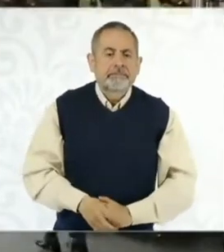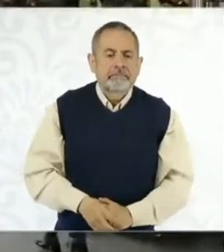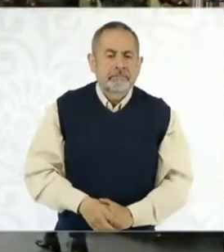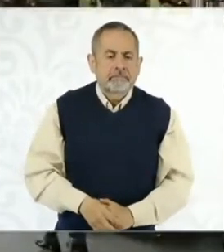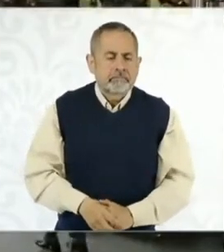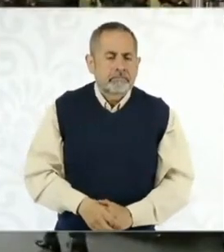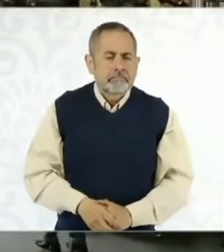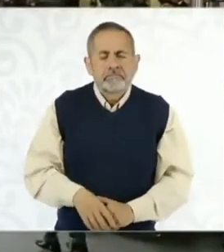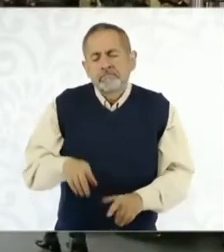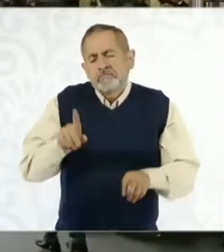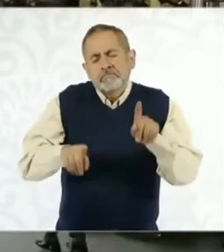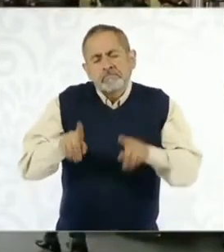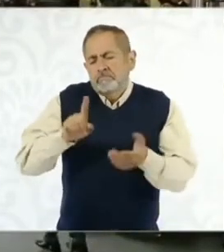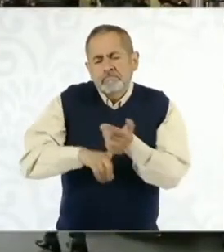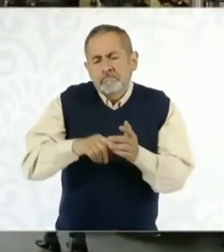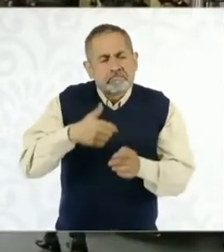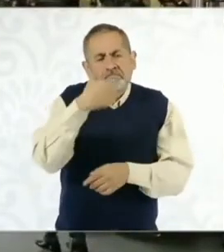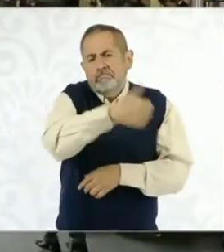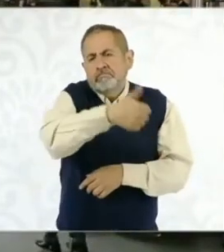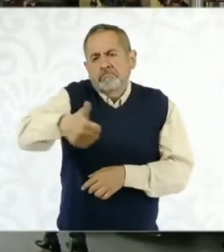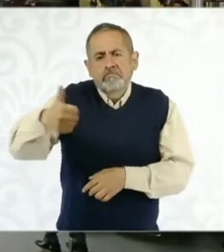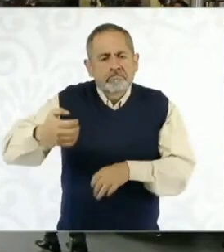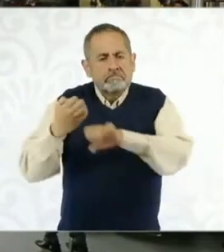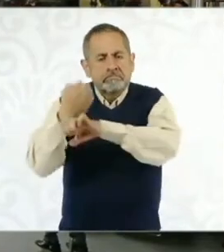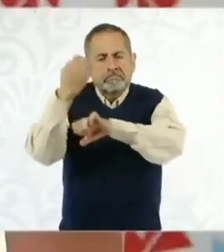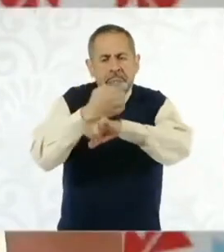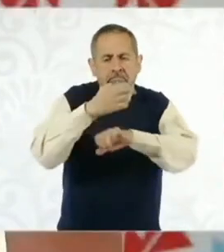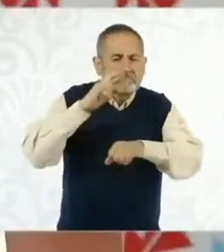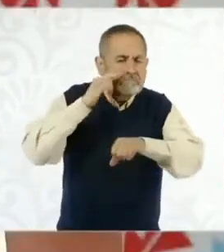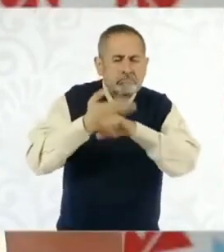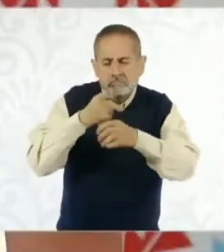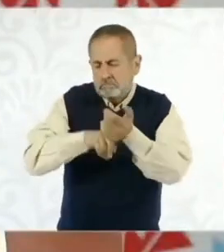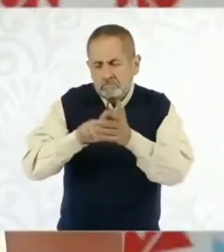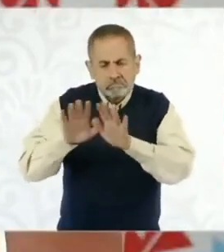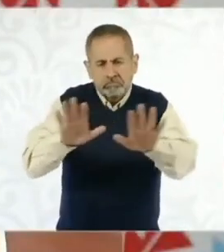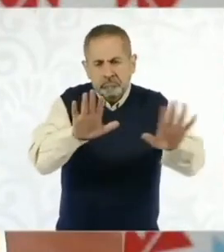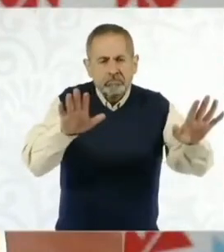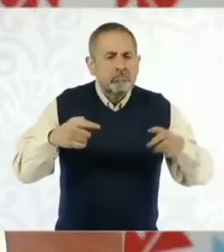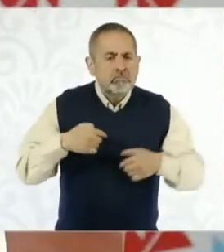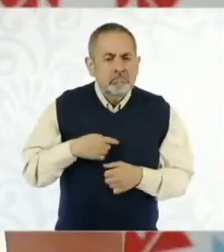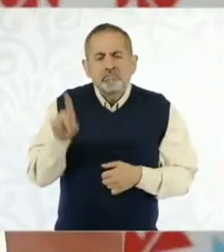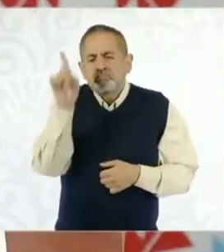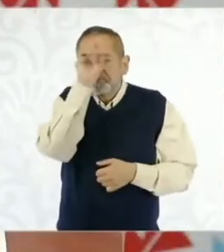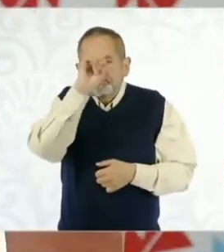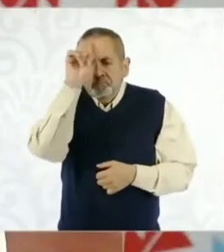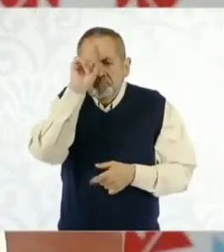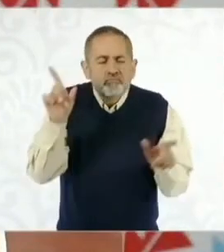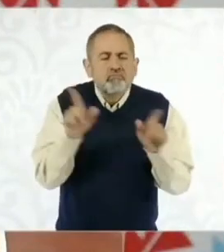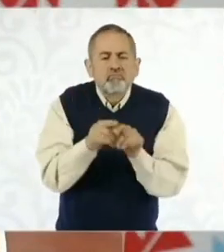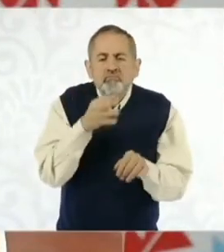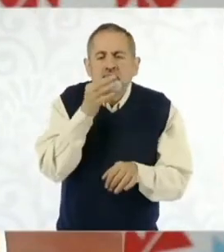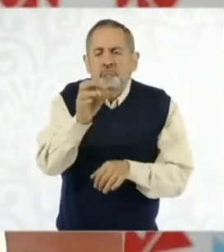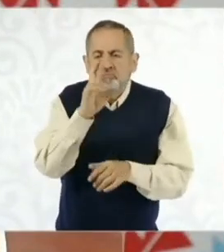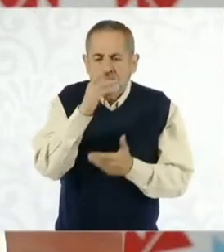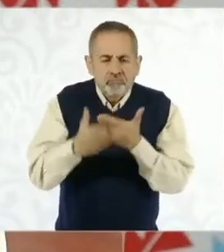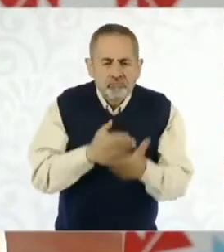Pues depende de cada uno de ellos y ellas cómo asuman esta responsabilidad. Yo fue un llamado respetuoso.